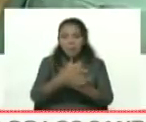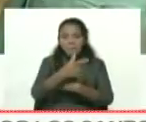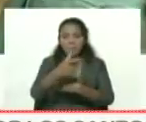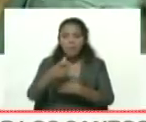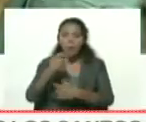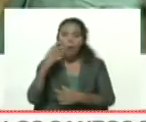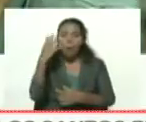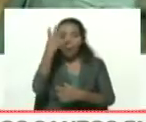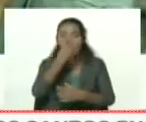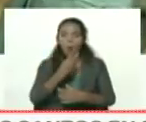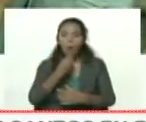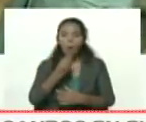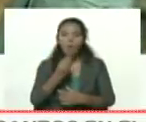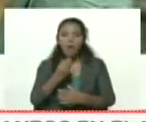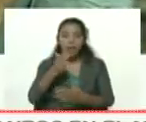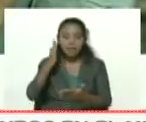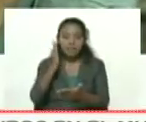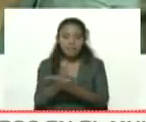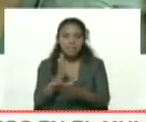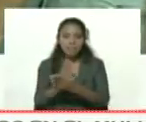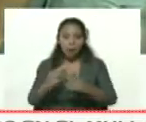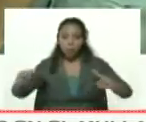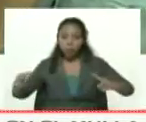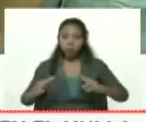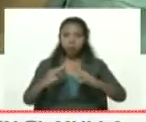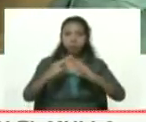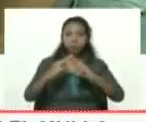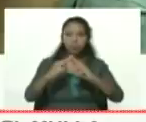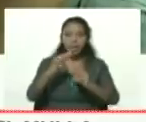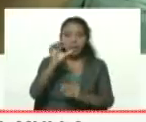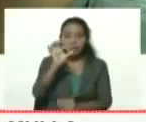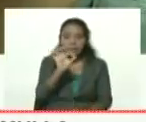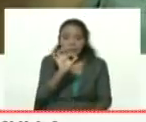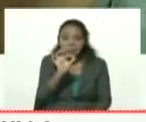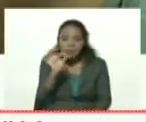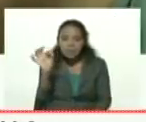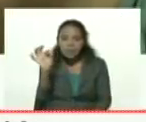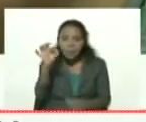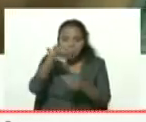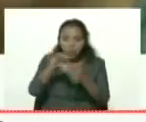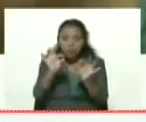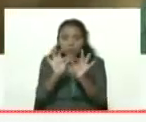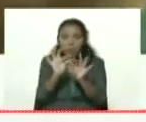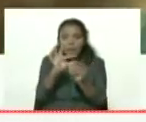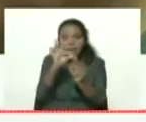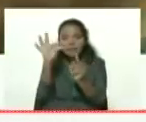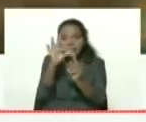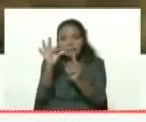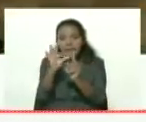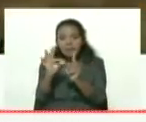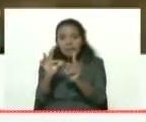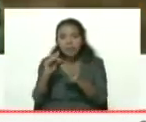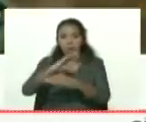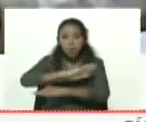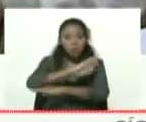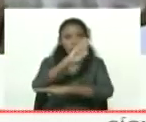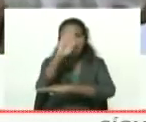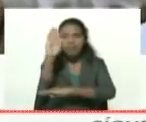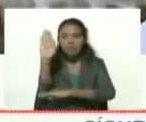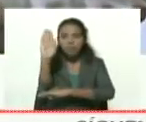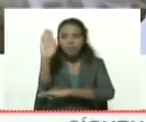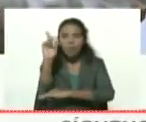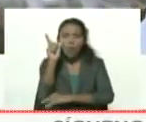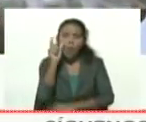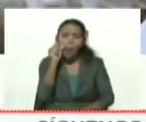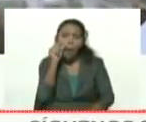que en tu siembra encontraron semillas que volvieron espigas de sus cielos. Muchachos pescadores